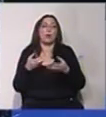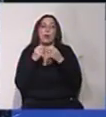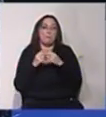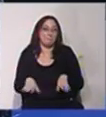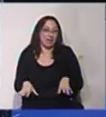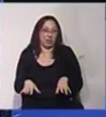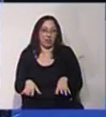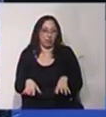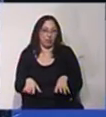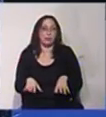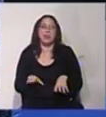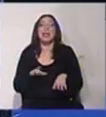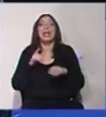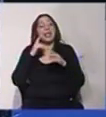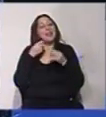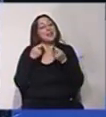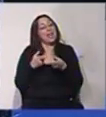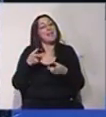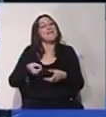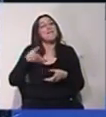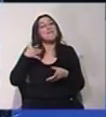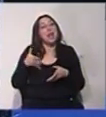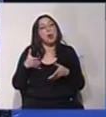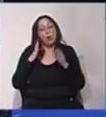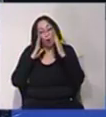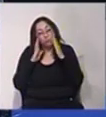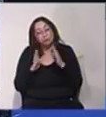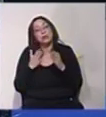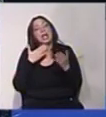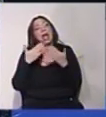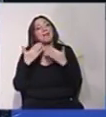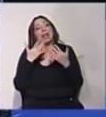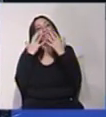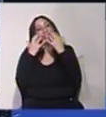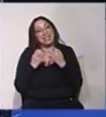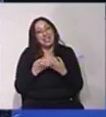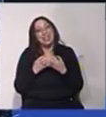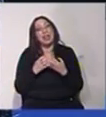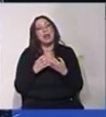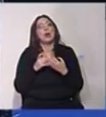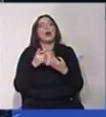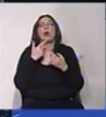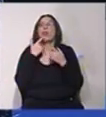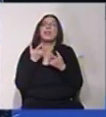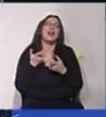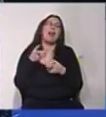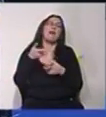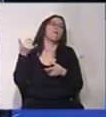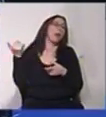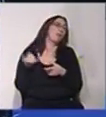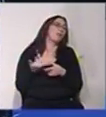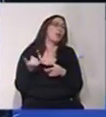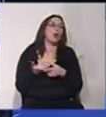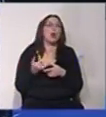que sea y darle el valor que tiene que tener y hablarlo con seriedad. Claro. No digas esa tontería. Lo mismo